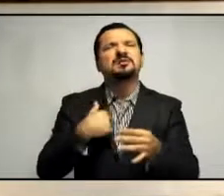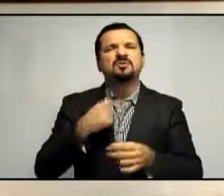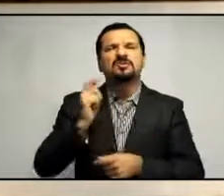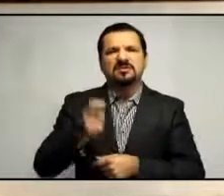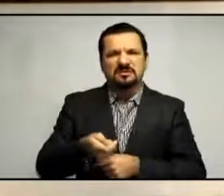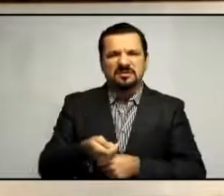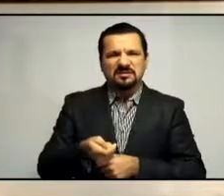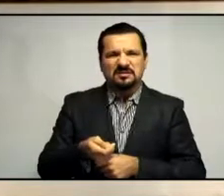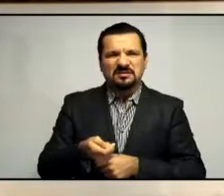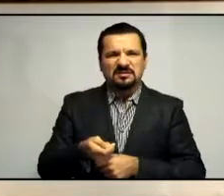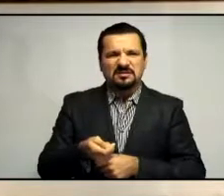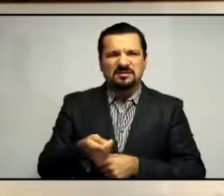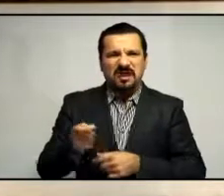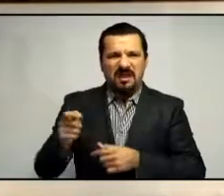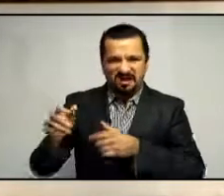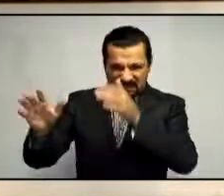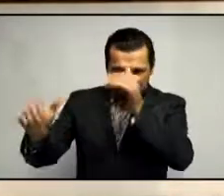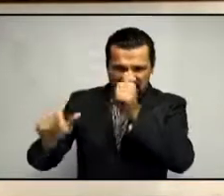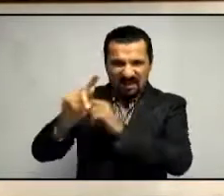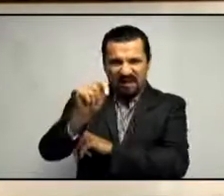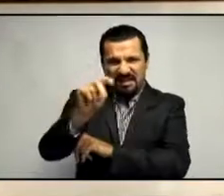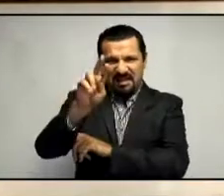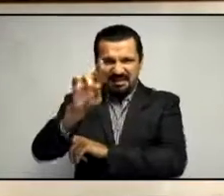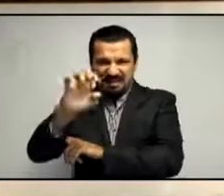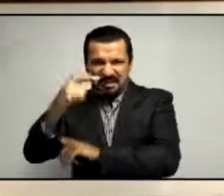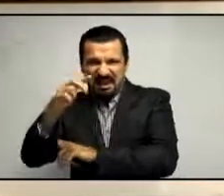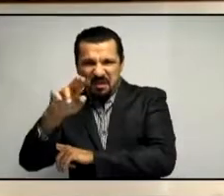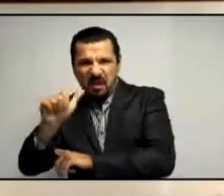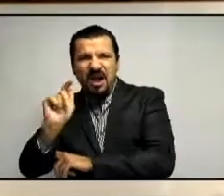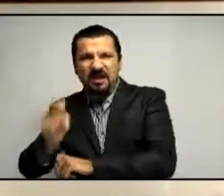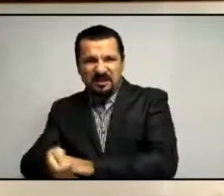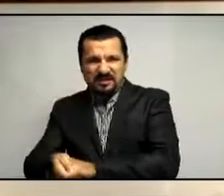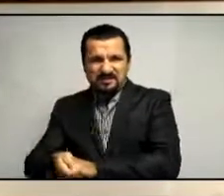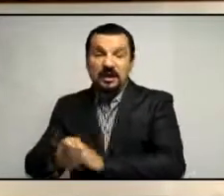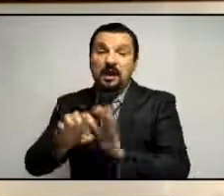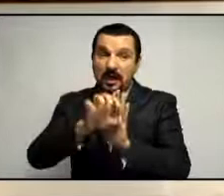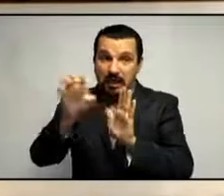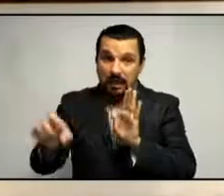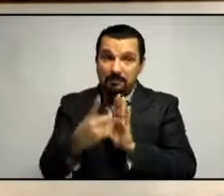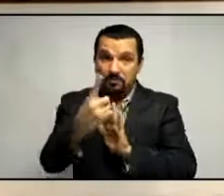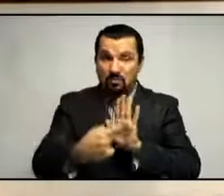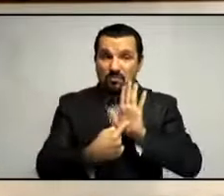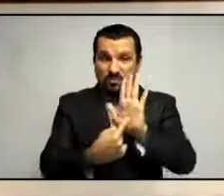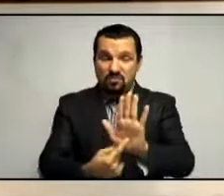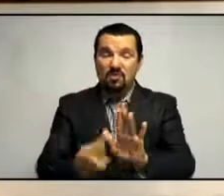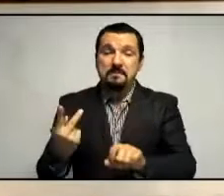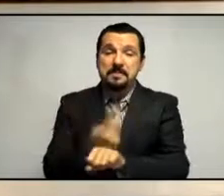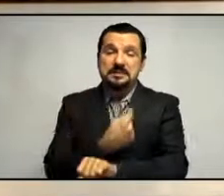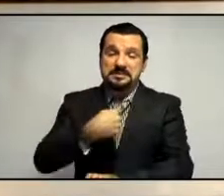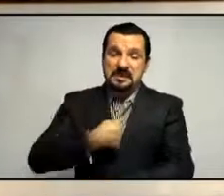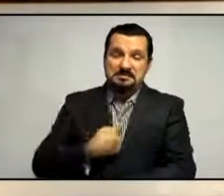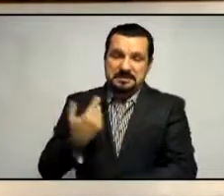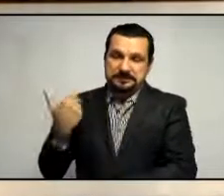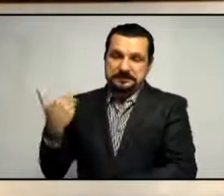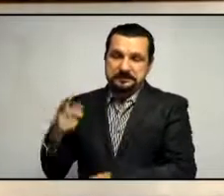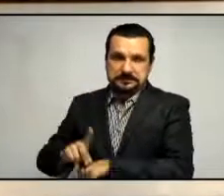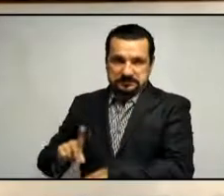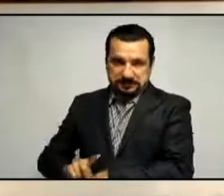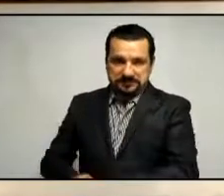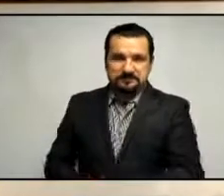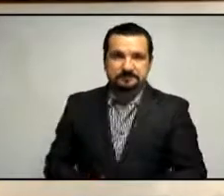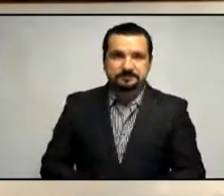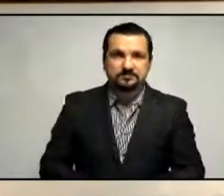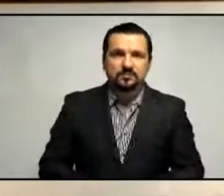con este tema de la tregua y te voy a poner de ejemplo lo que me ha pasado estos días. Uno de